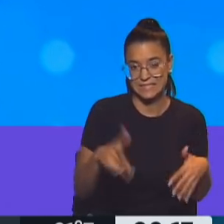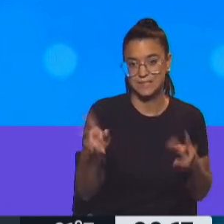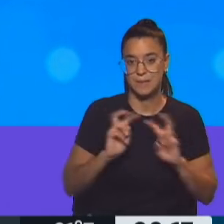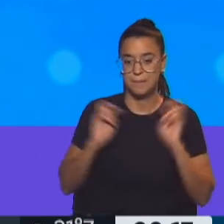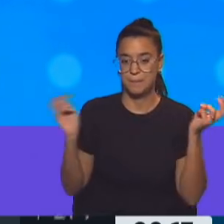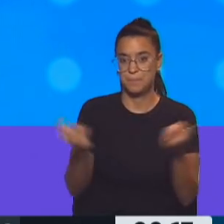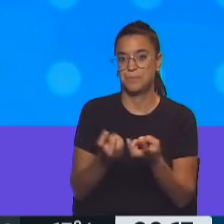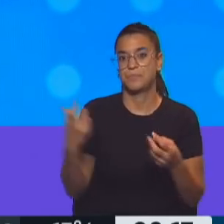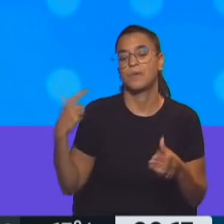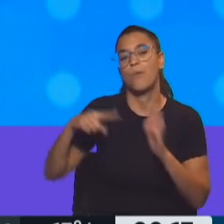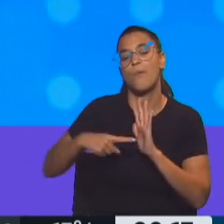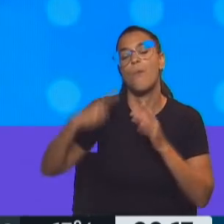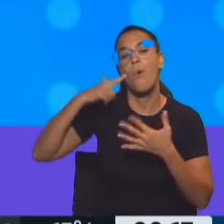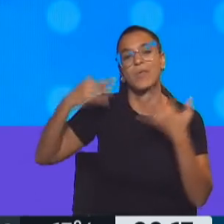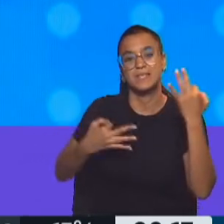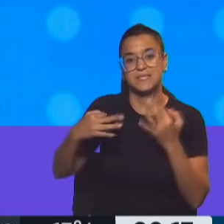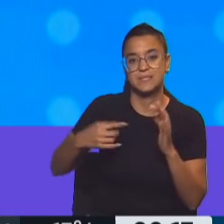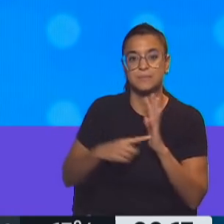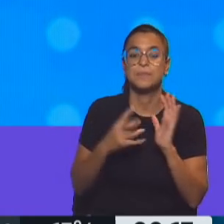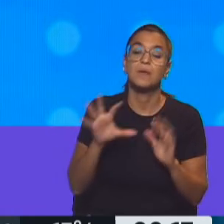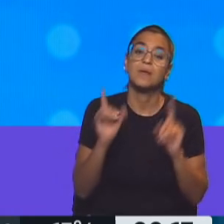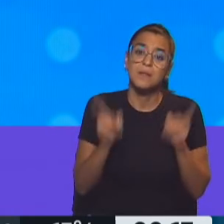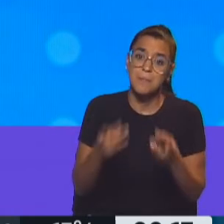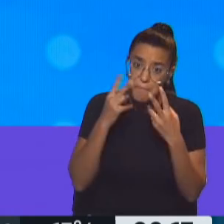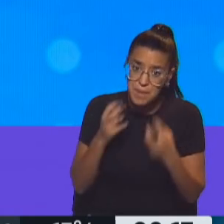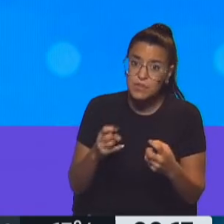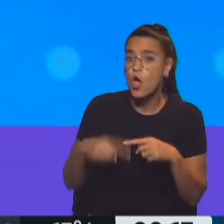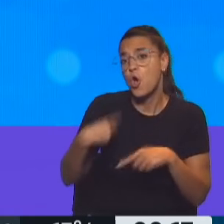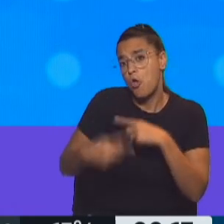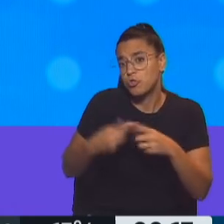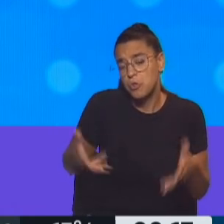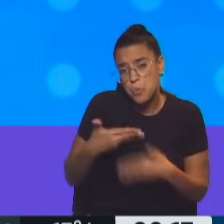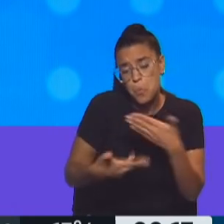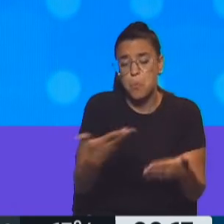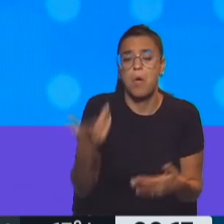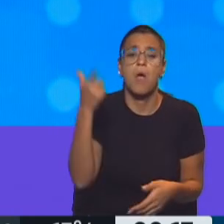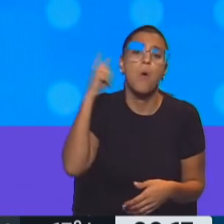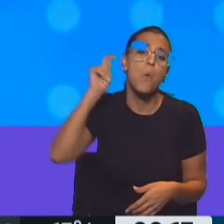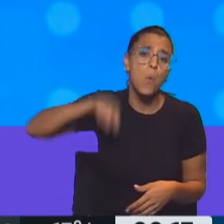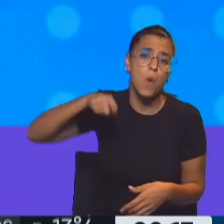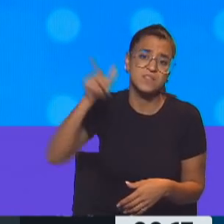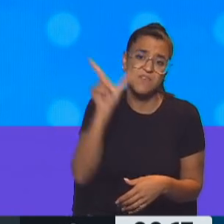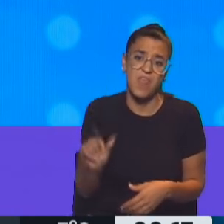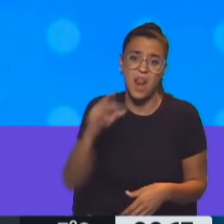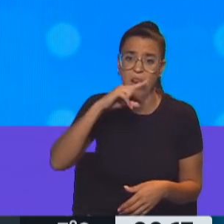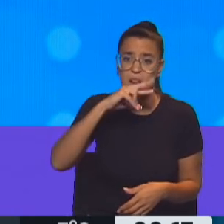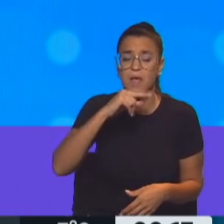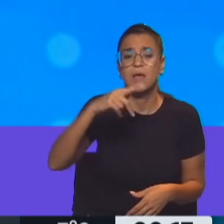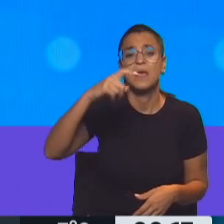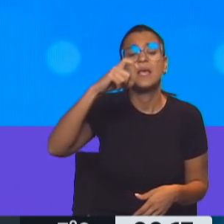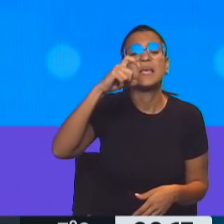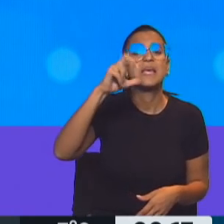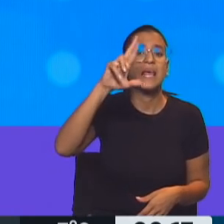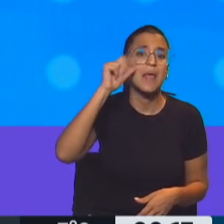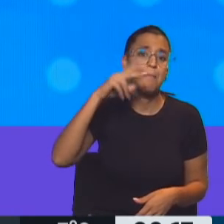bonaerense así se denomina a la causa una causa que además sigue su curso el juez federal de la ciudad de la plata ernesto crepe laxa